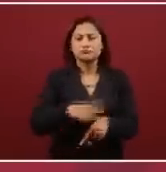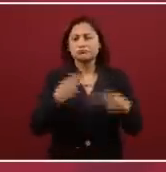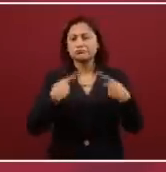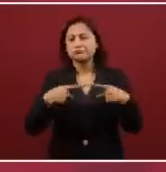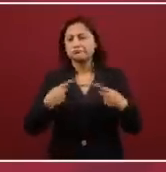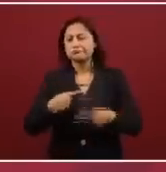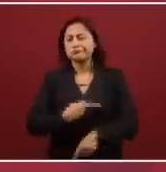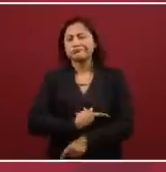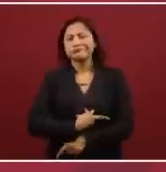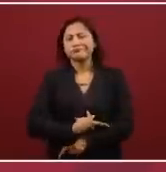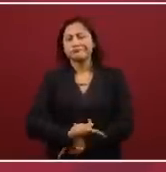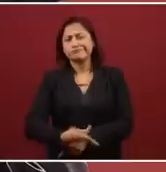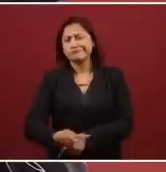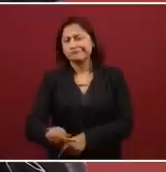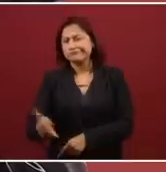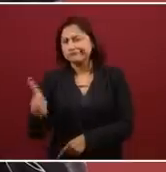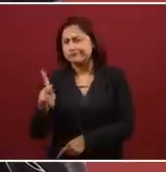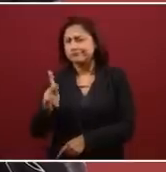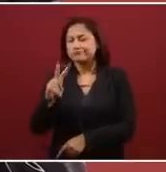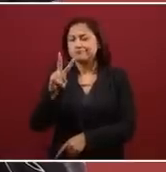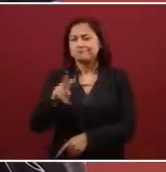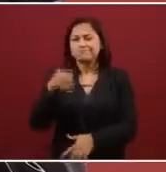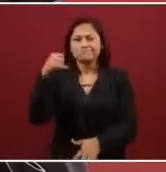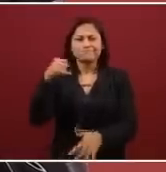como nunca.